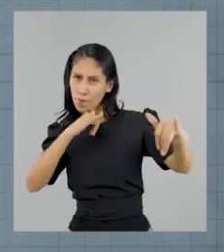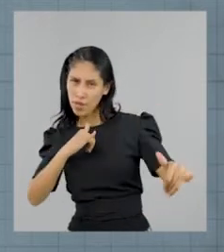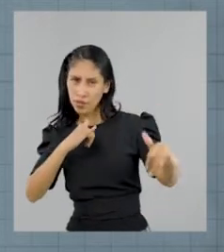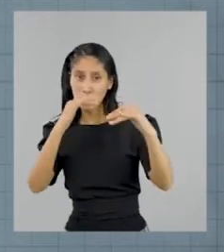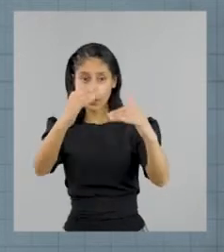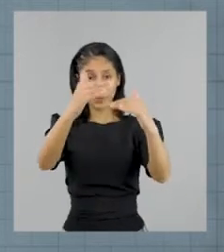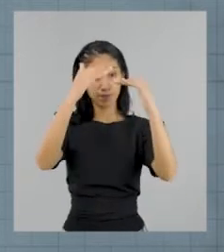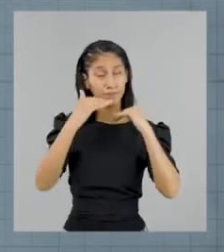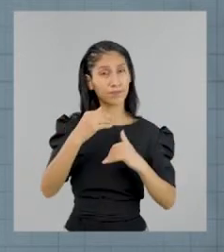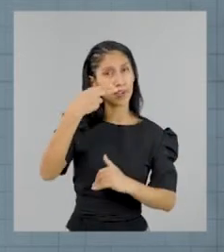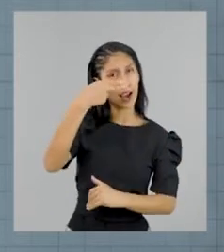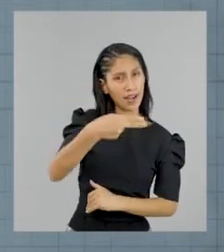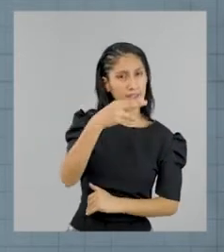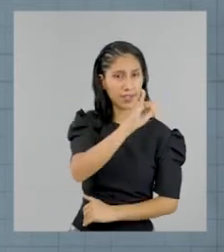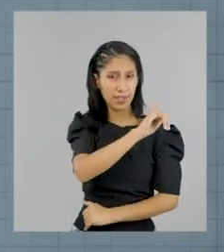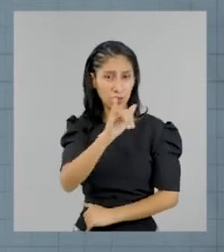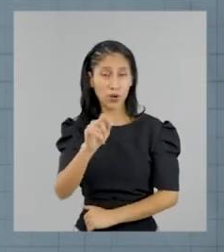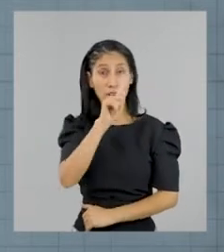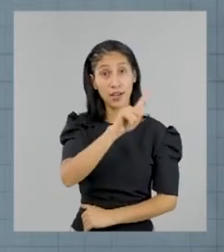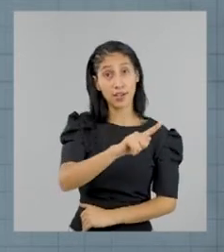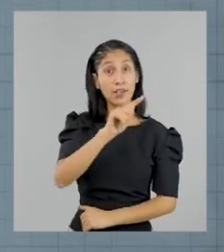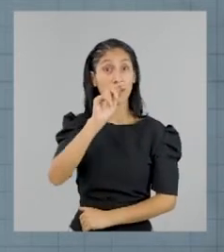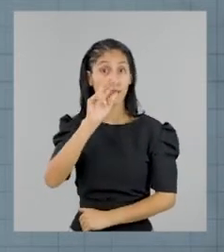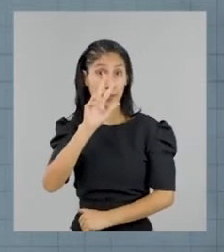metros. h igual